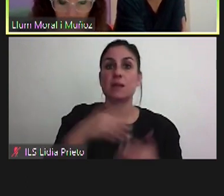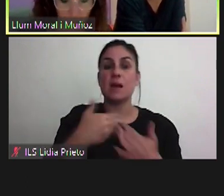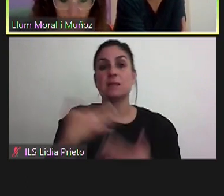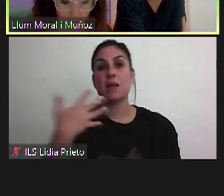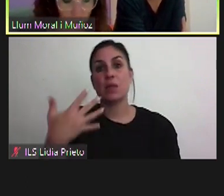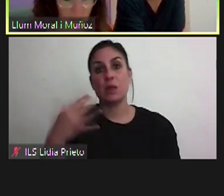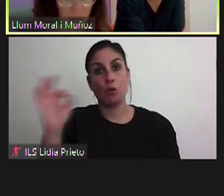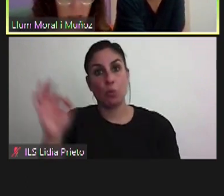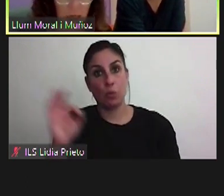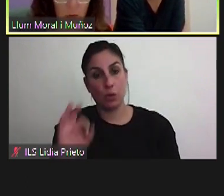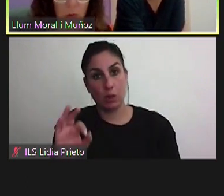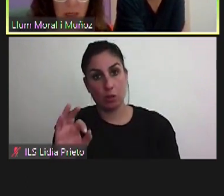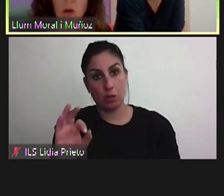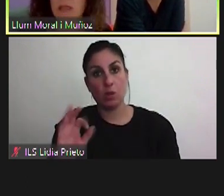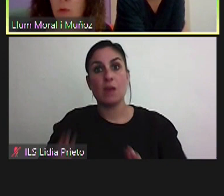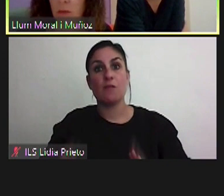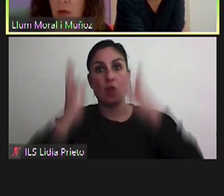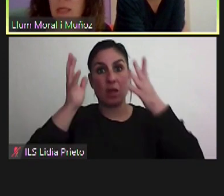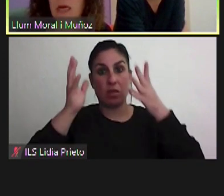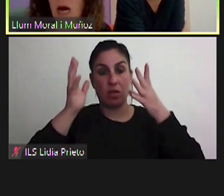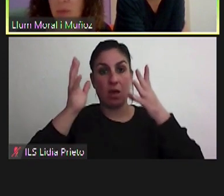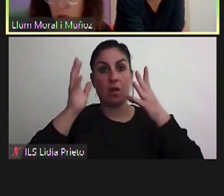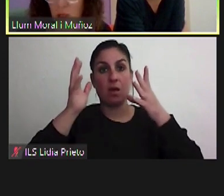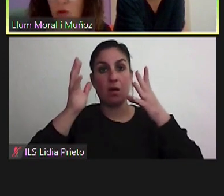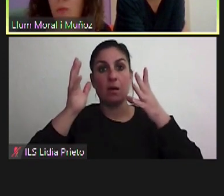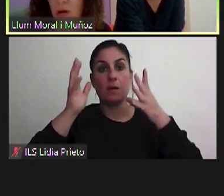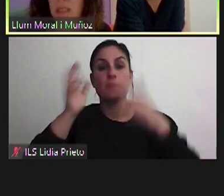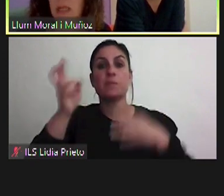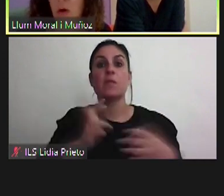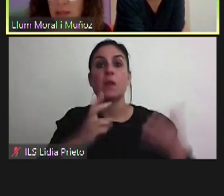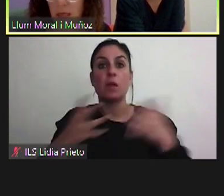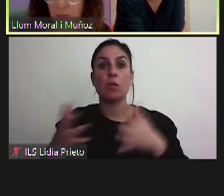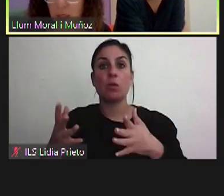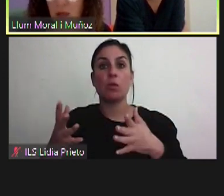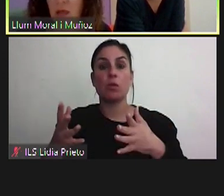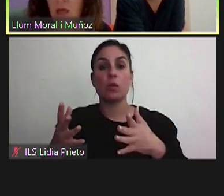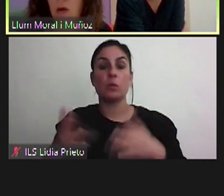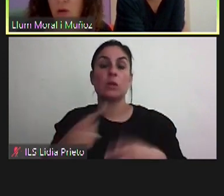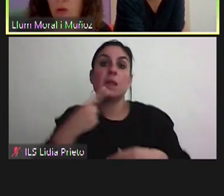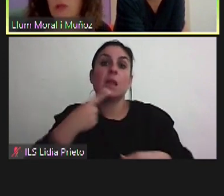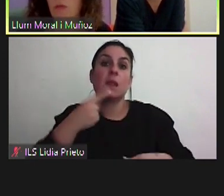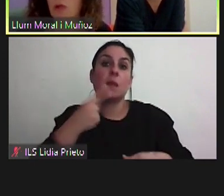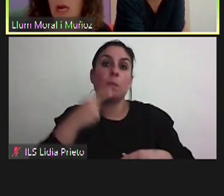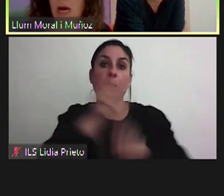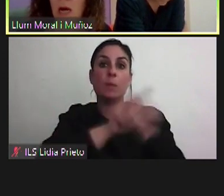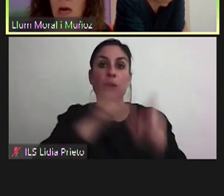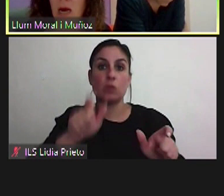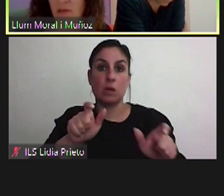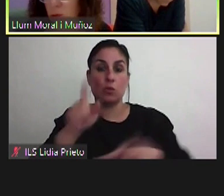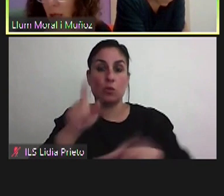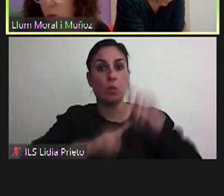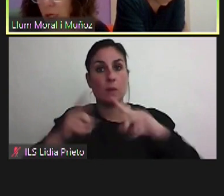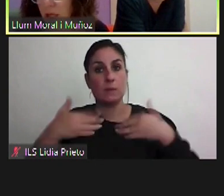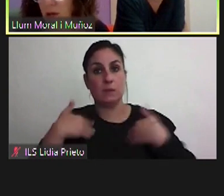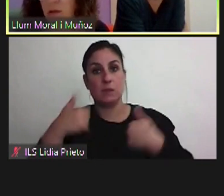actos violentos que ocurren en la comunidad son atribuibles a personas con problemas de salud mental. Nosotros cuando vamos a